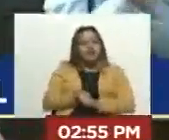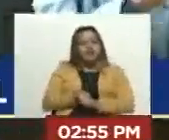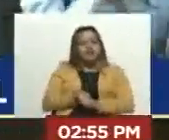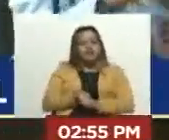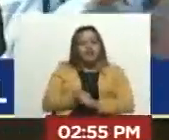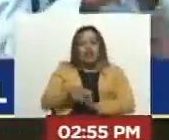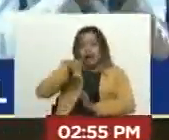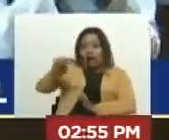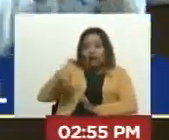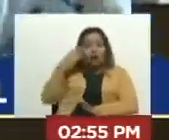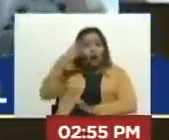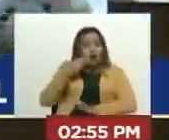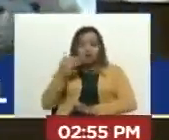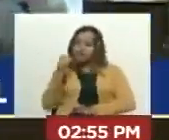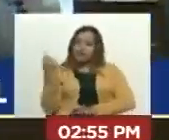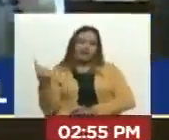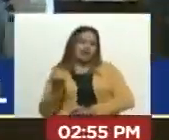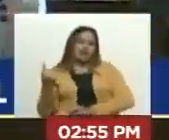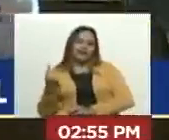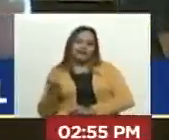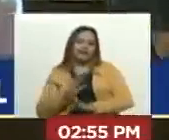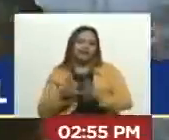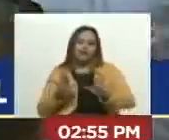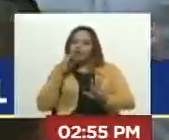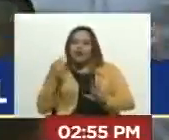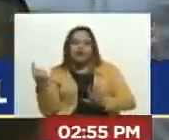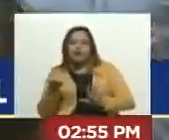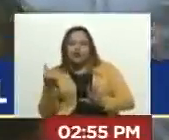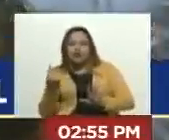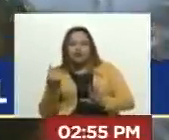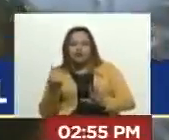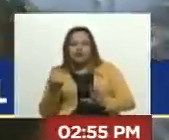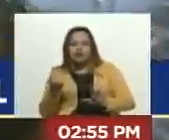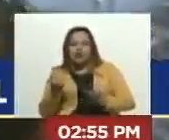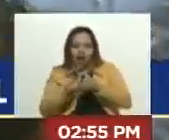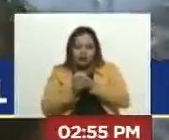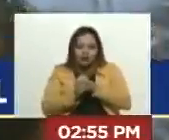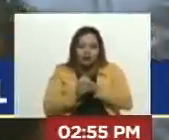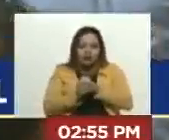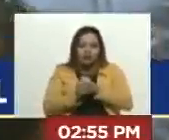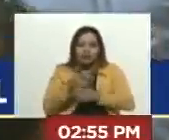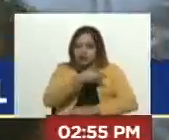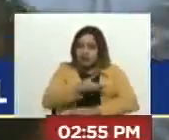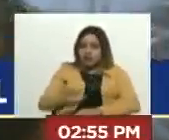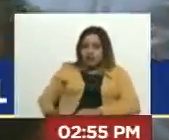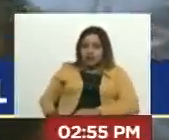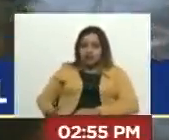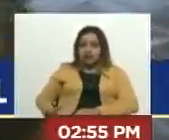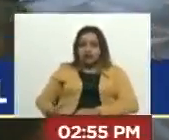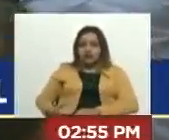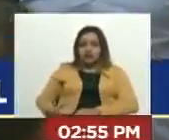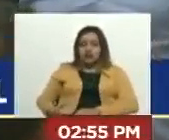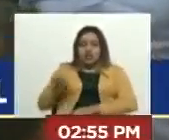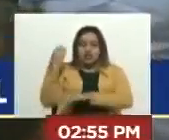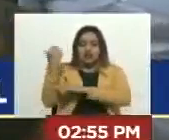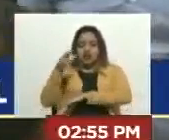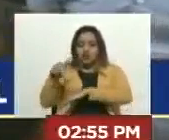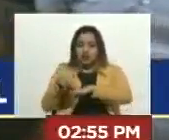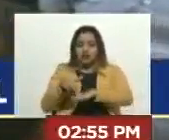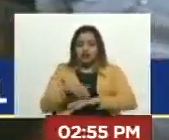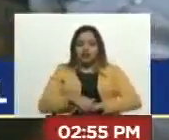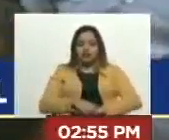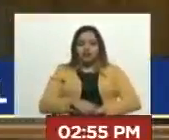estos jóvenes no estaban solos. No estaban solos, querido compañero presidente, compañero de la Junta Directiva.